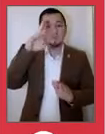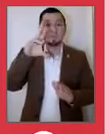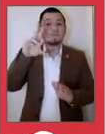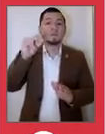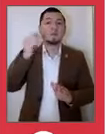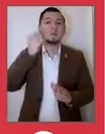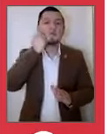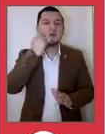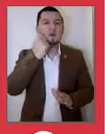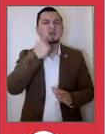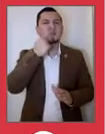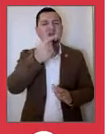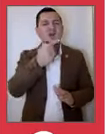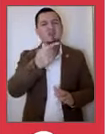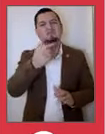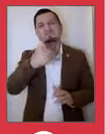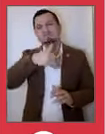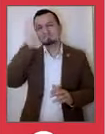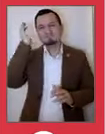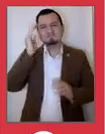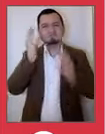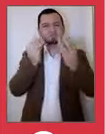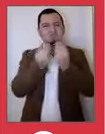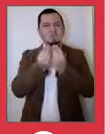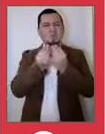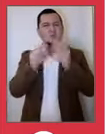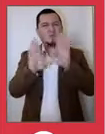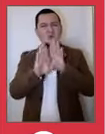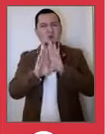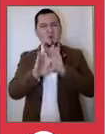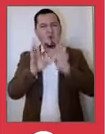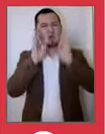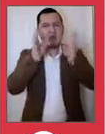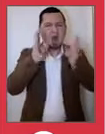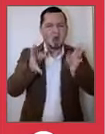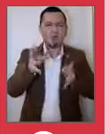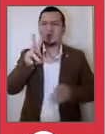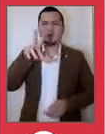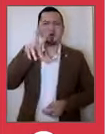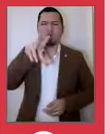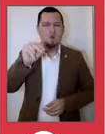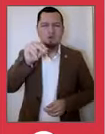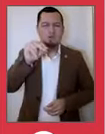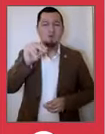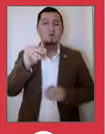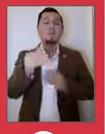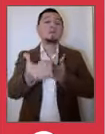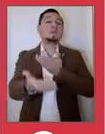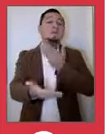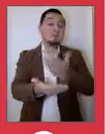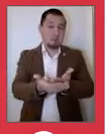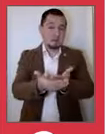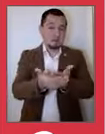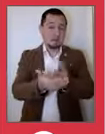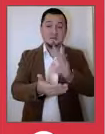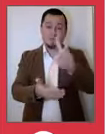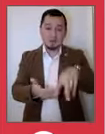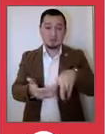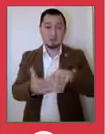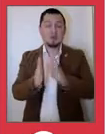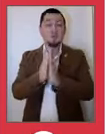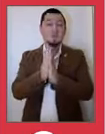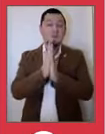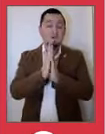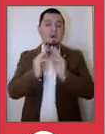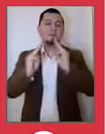que haya quien diga que es un tono de reclamo del año no lo que queremos es pedirle a todos medios de